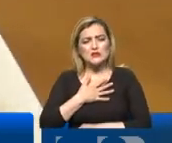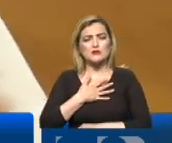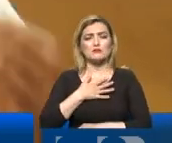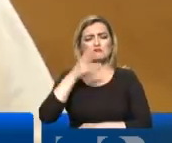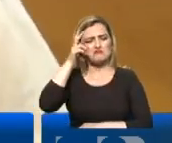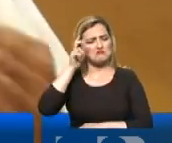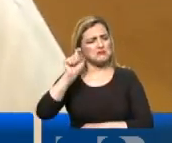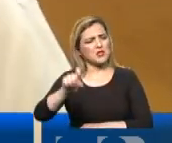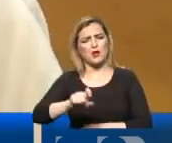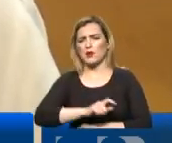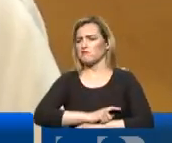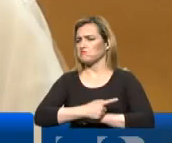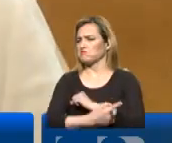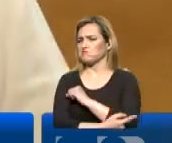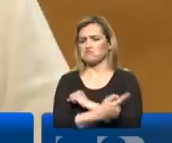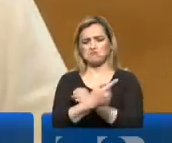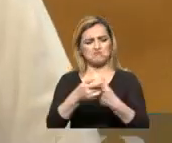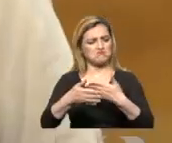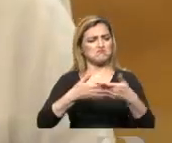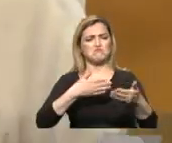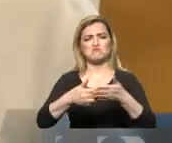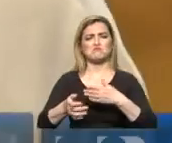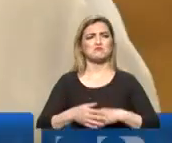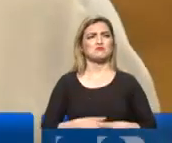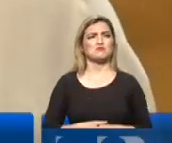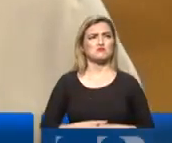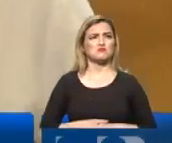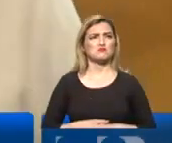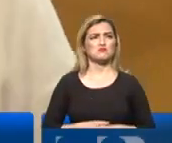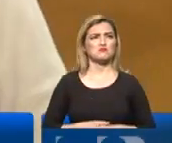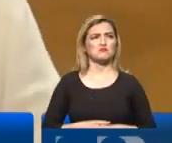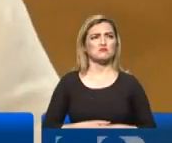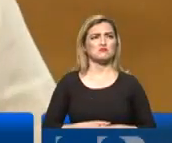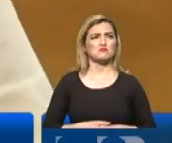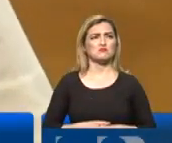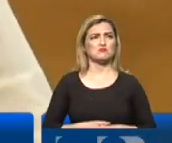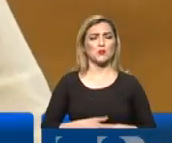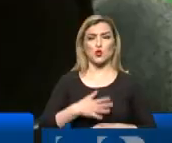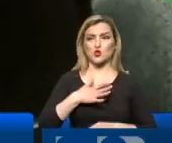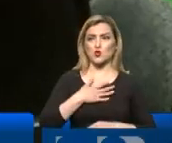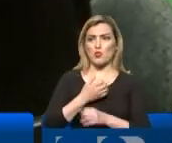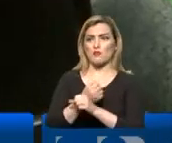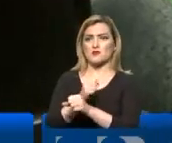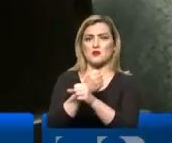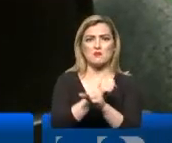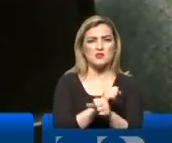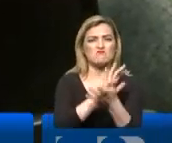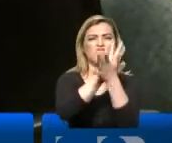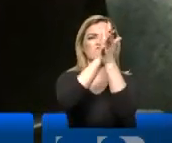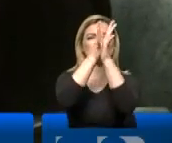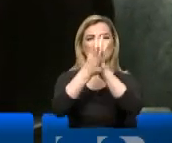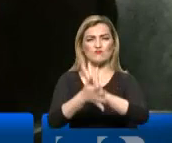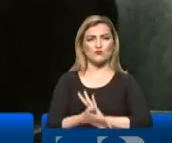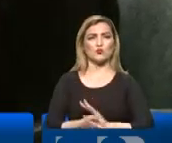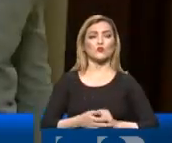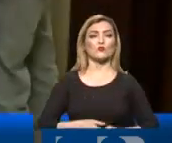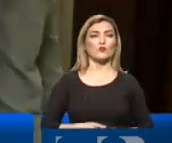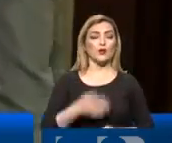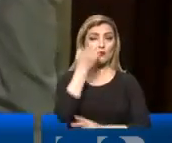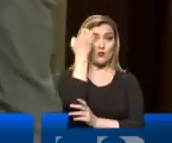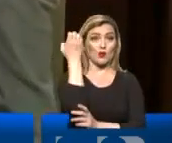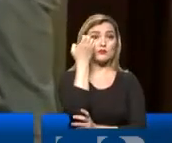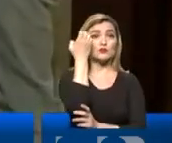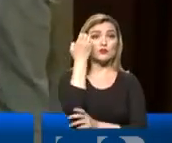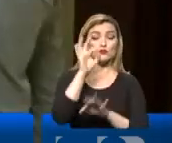que tienen que actuar como tienen que actuar. Señor, yo no me voy a casar con nadie. Durante la emergencia, la prefectura del Guayas